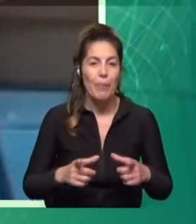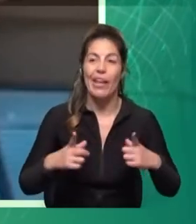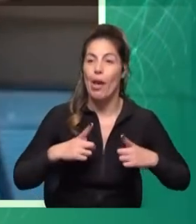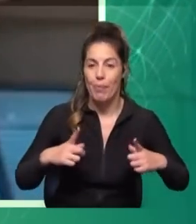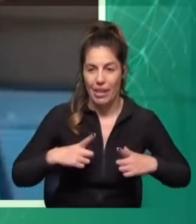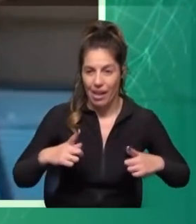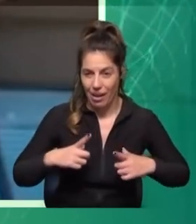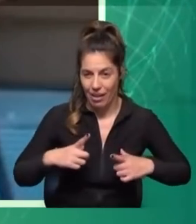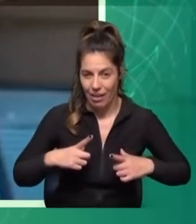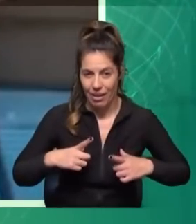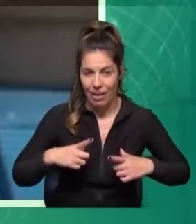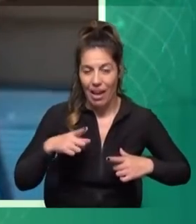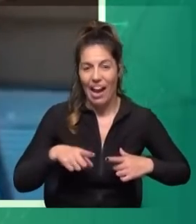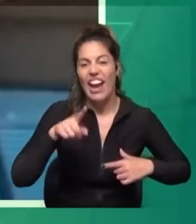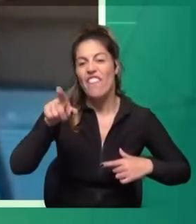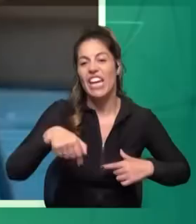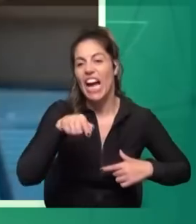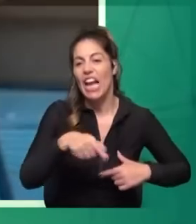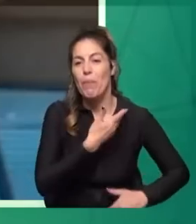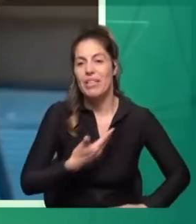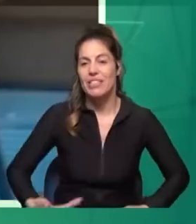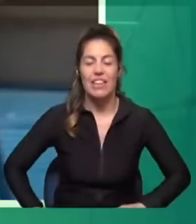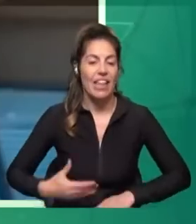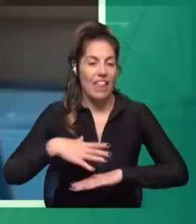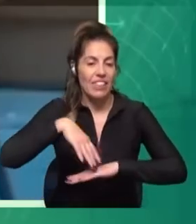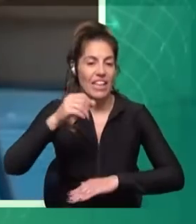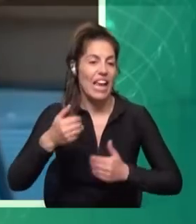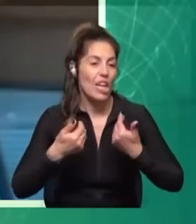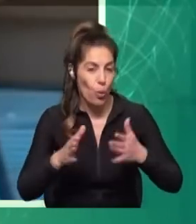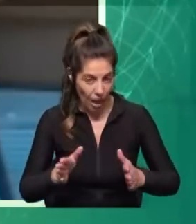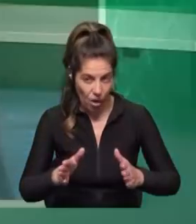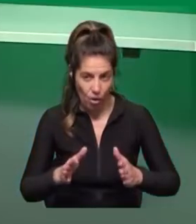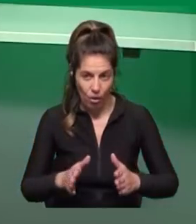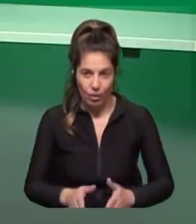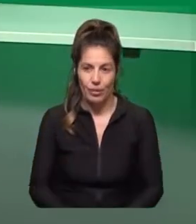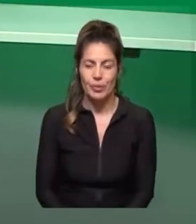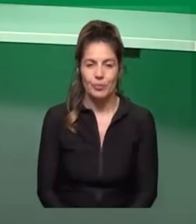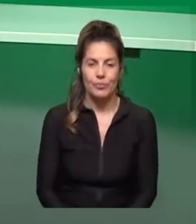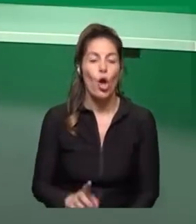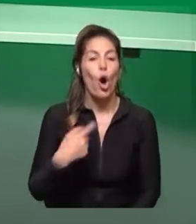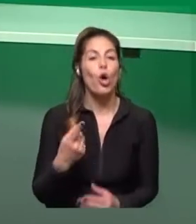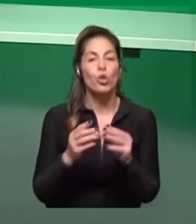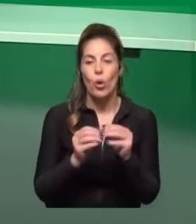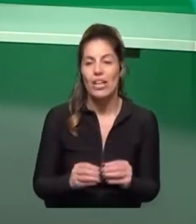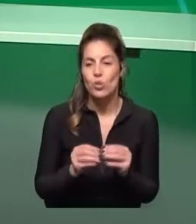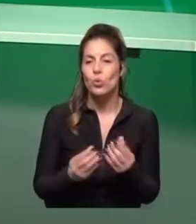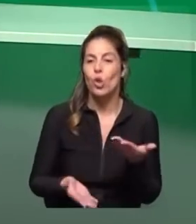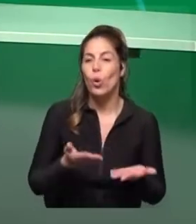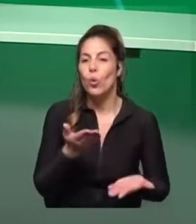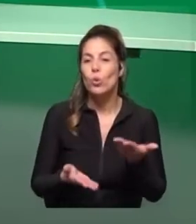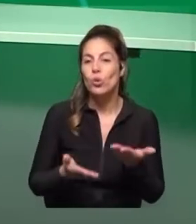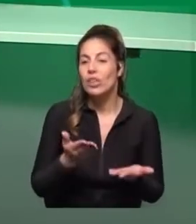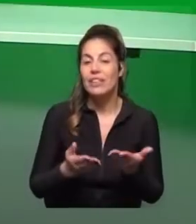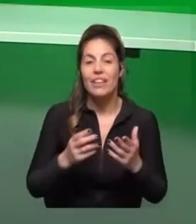al a que venga el señor presidente de antela inaugurar otro asunto la justicia